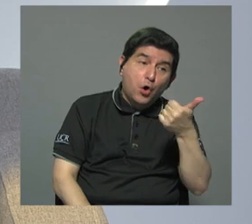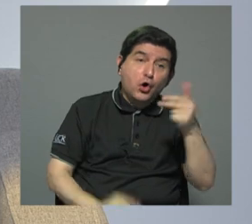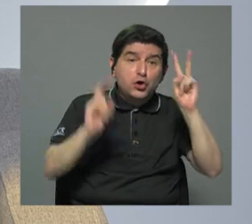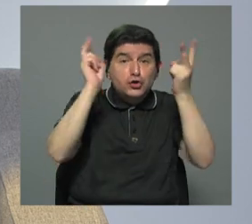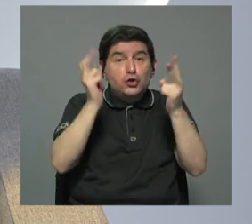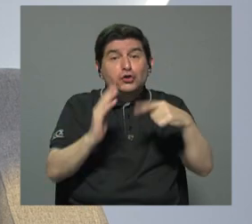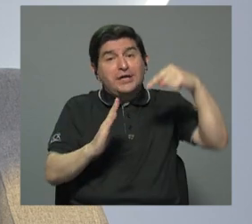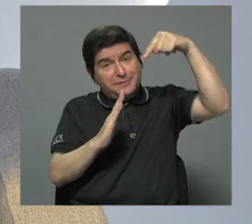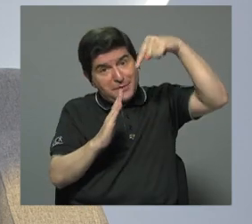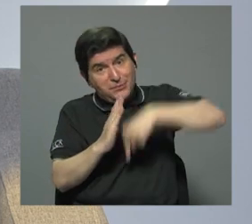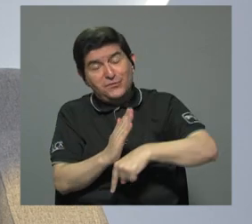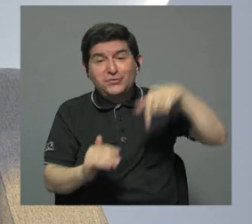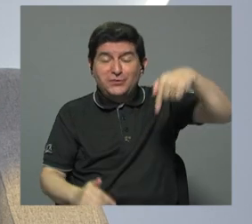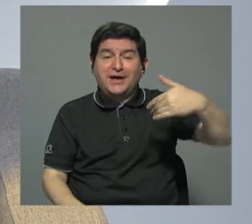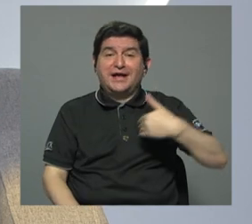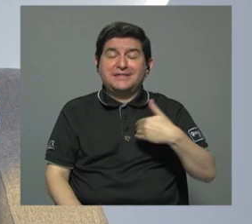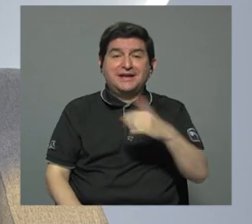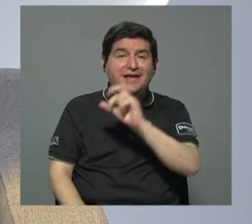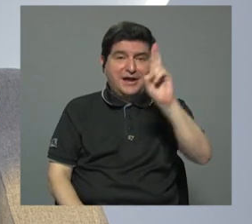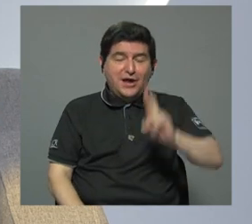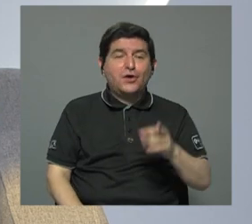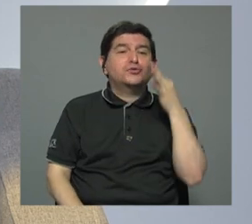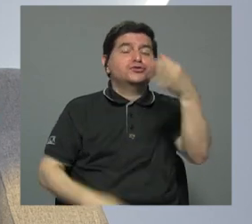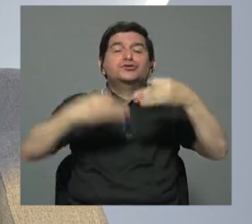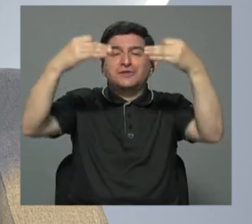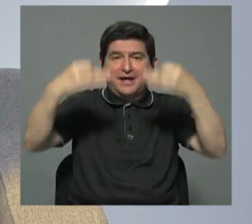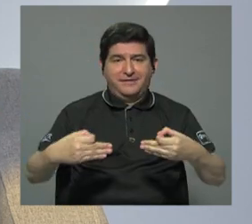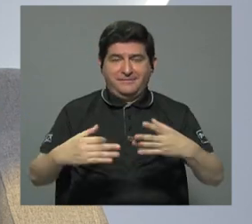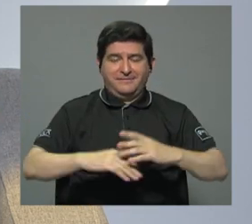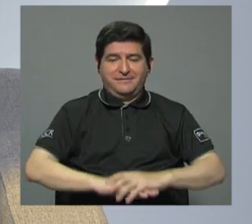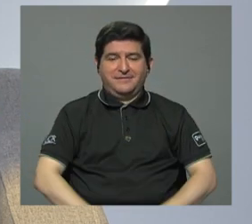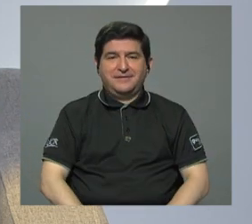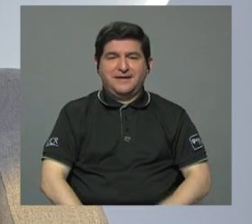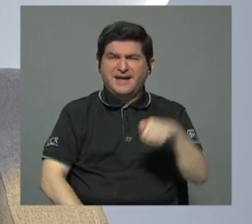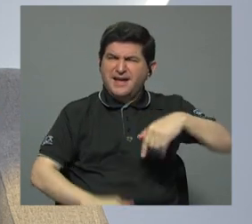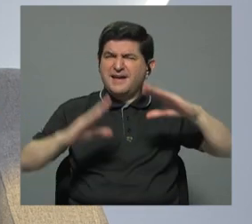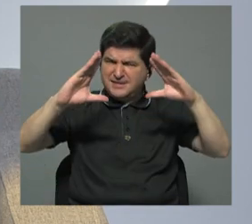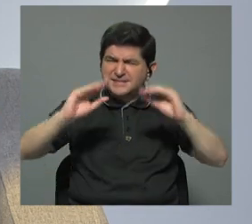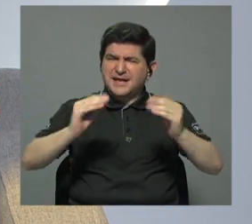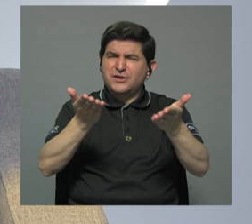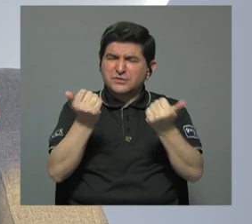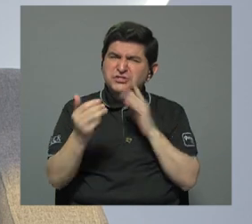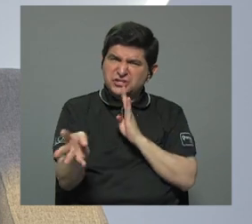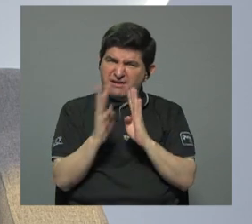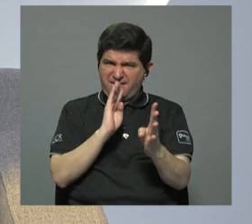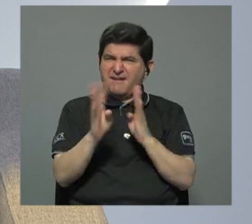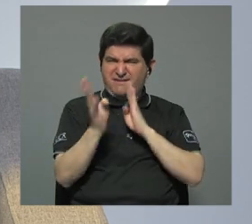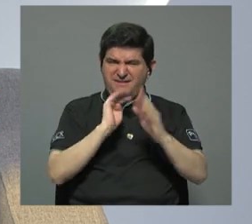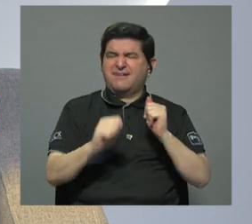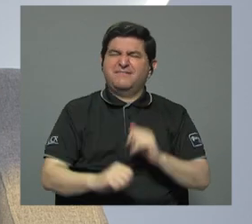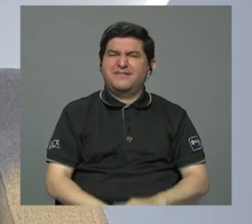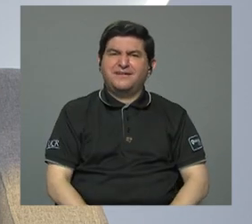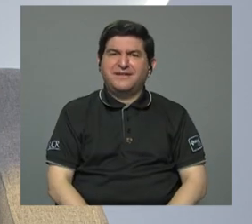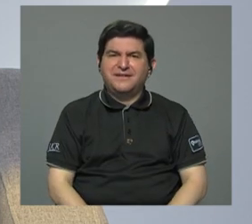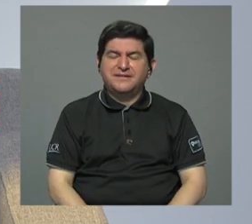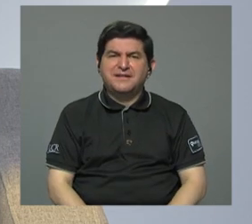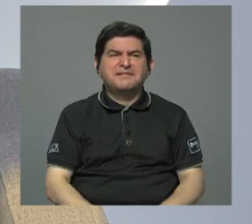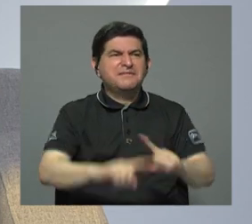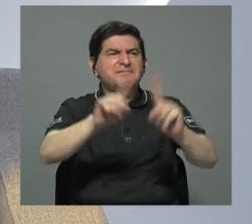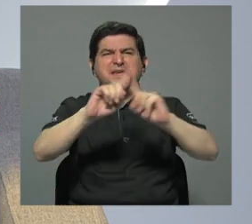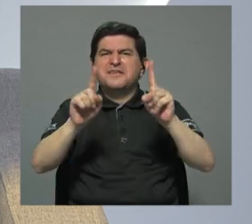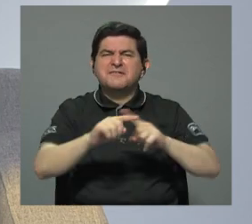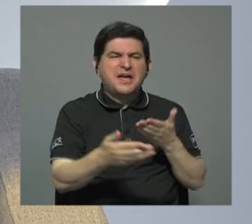de fondo que tenemos aquí en Costa Rica en juego. Esta noche queríamos hablar sobre las